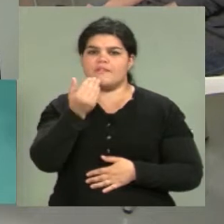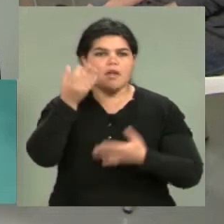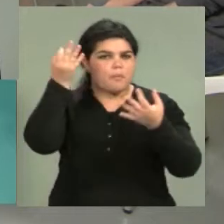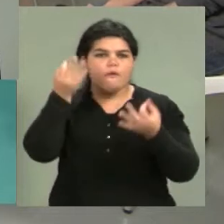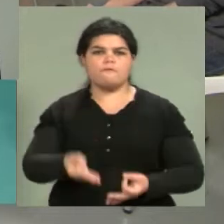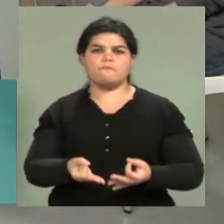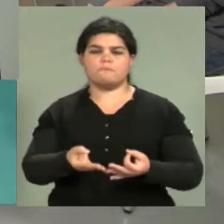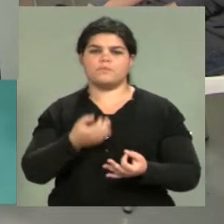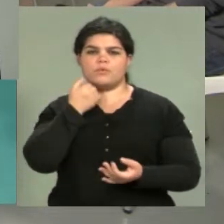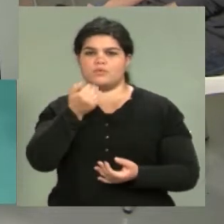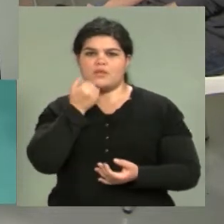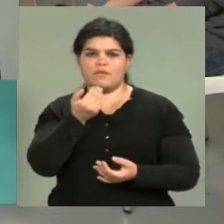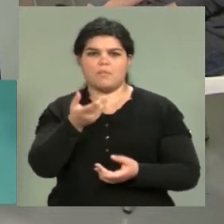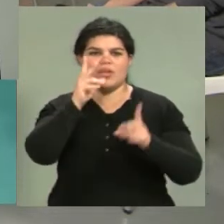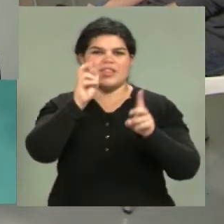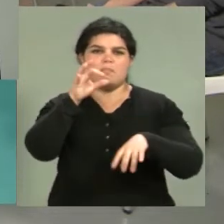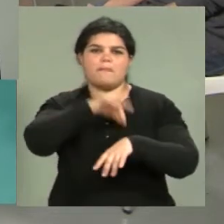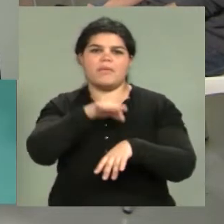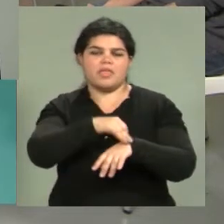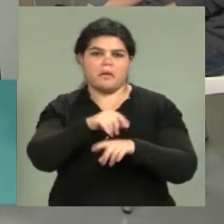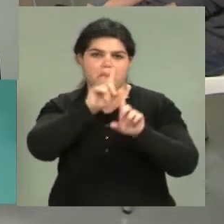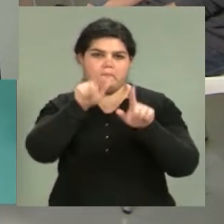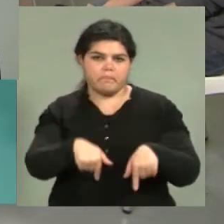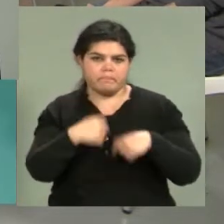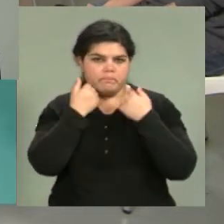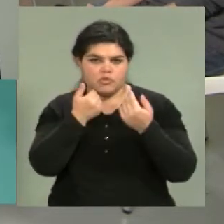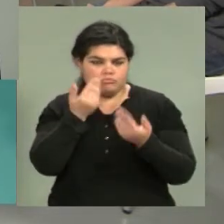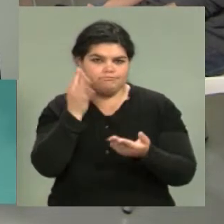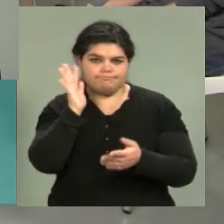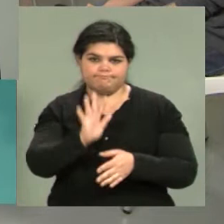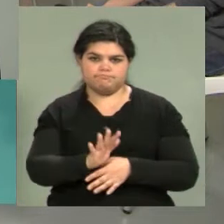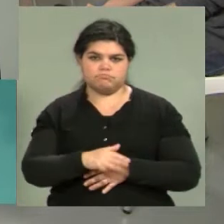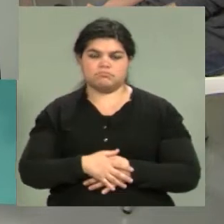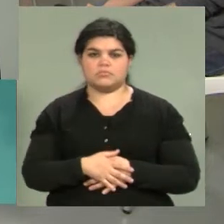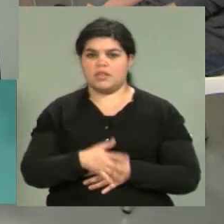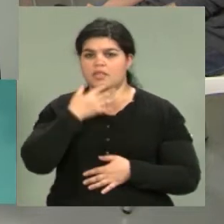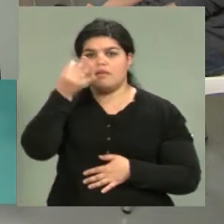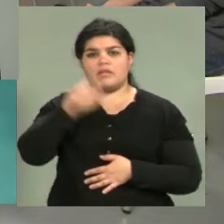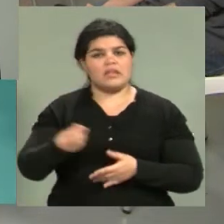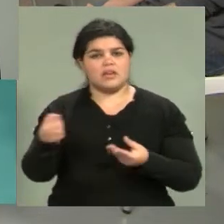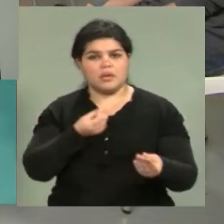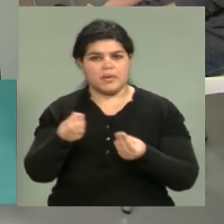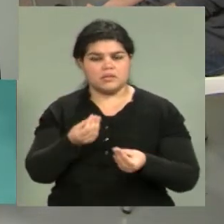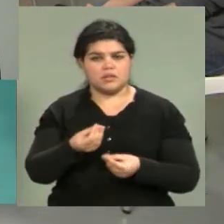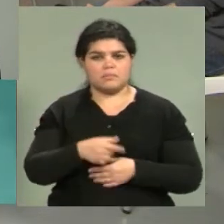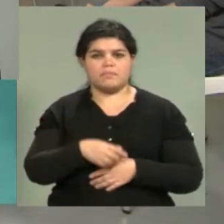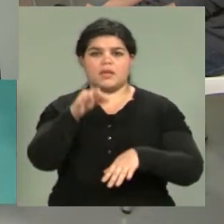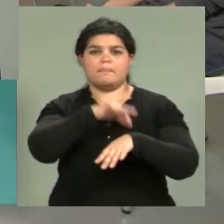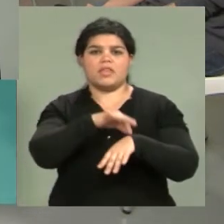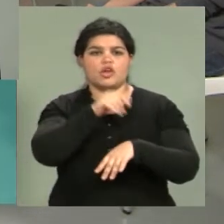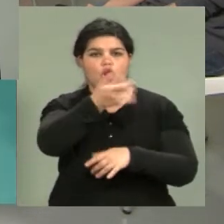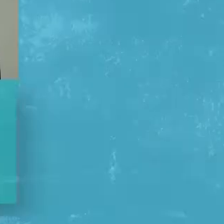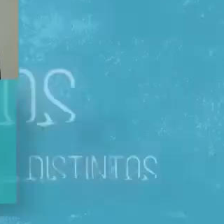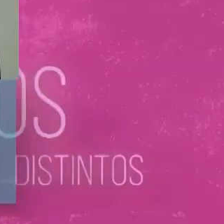certeza desde el punto de vista médico, claro. Porque en realidad lo que sucedía era que los médicos nos decían de que Marcelo